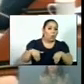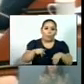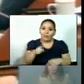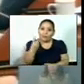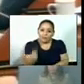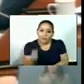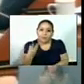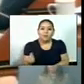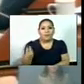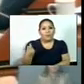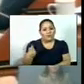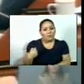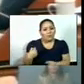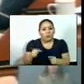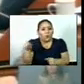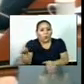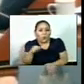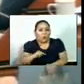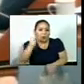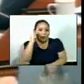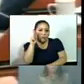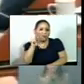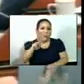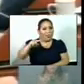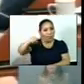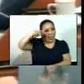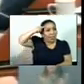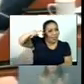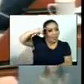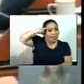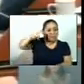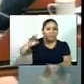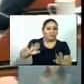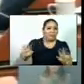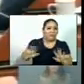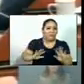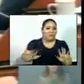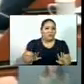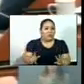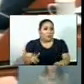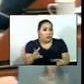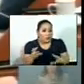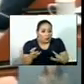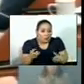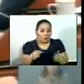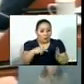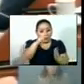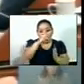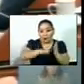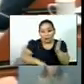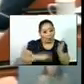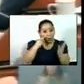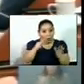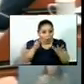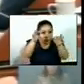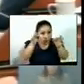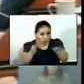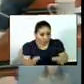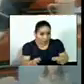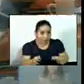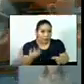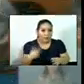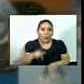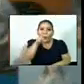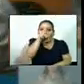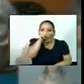días. Pero no lo vean negativo realmente. No han querido ni leer la notificación oficial porque vi a